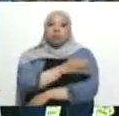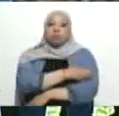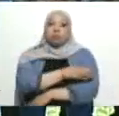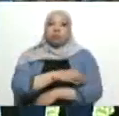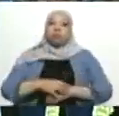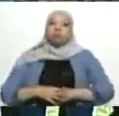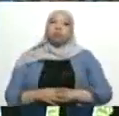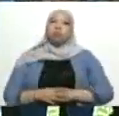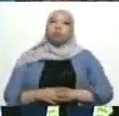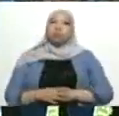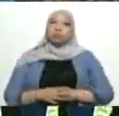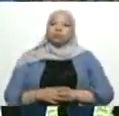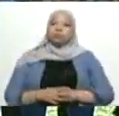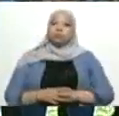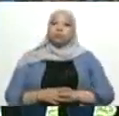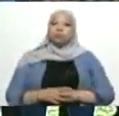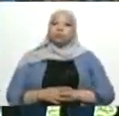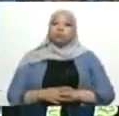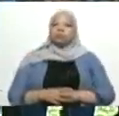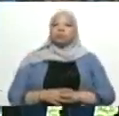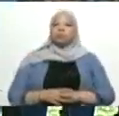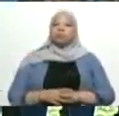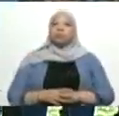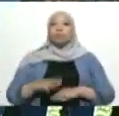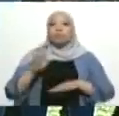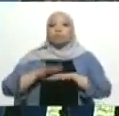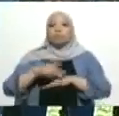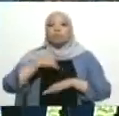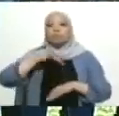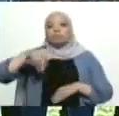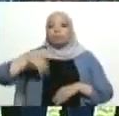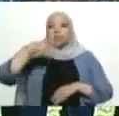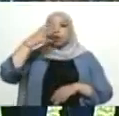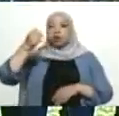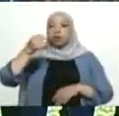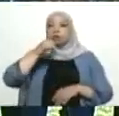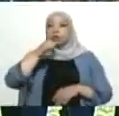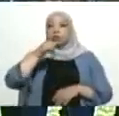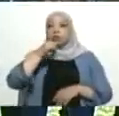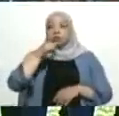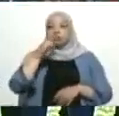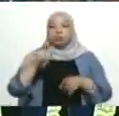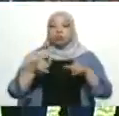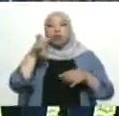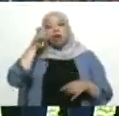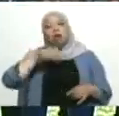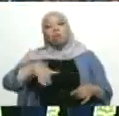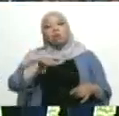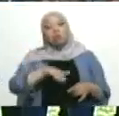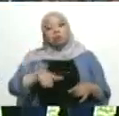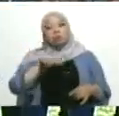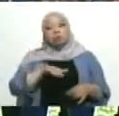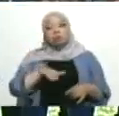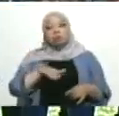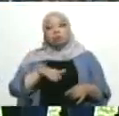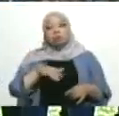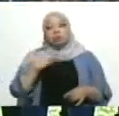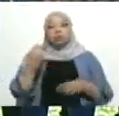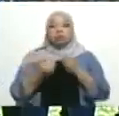se lo comentaba a Freddy. Porque ellos intentaron alborotar el pueblo de San